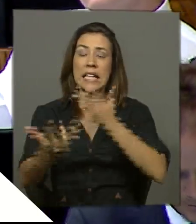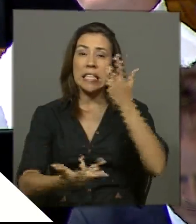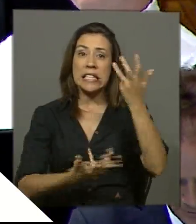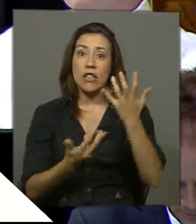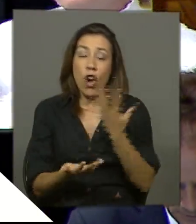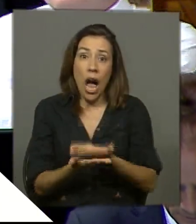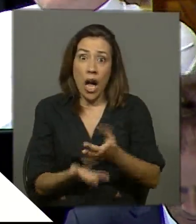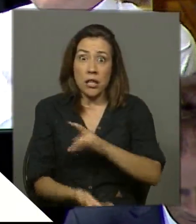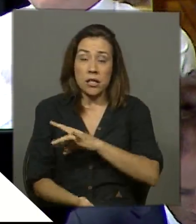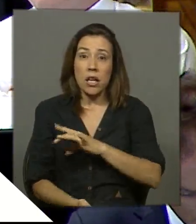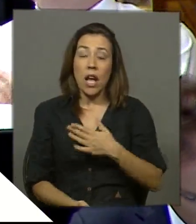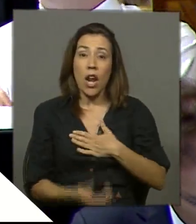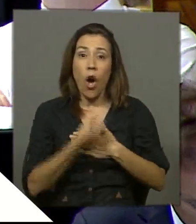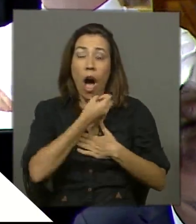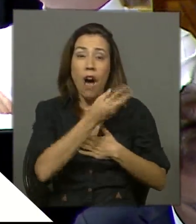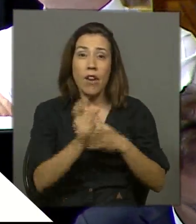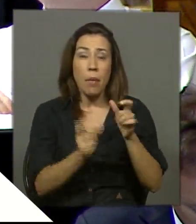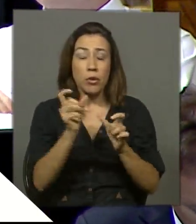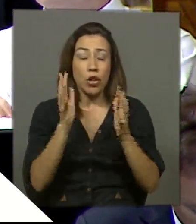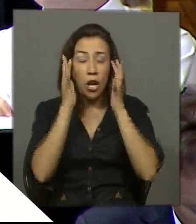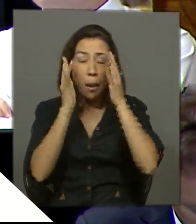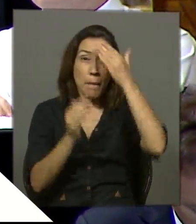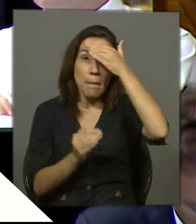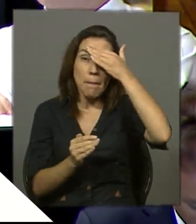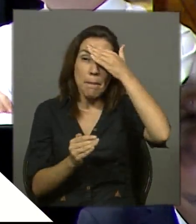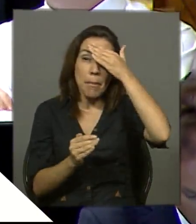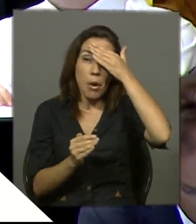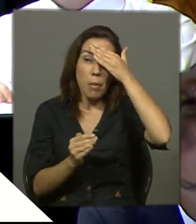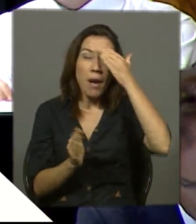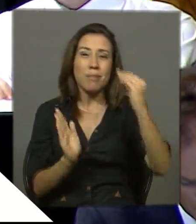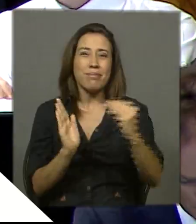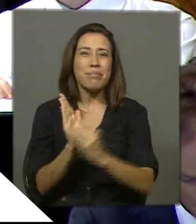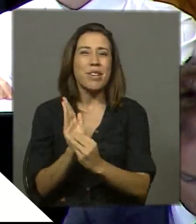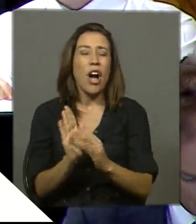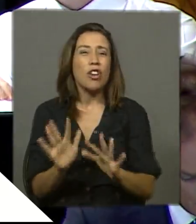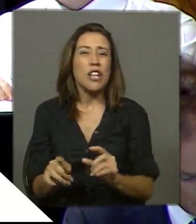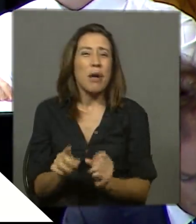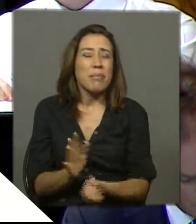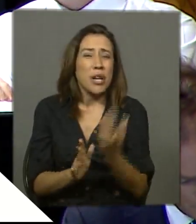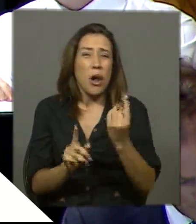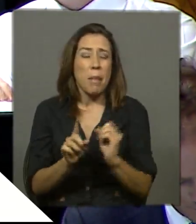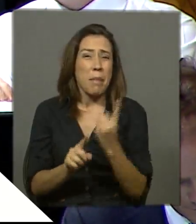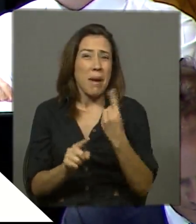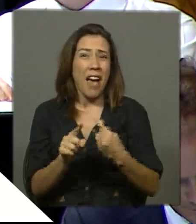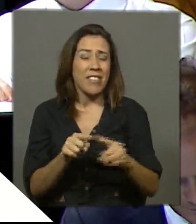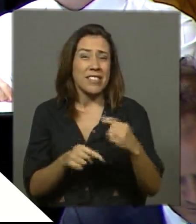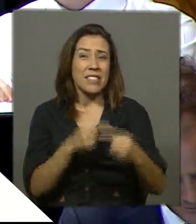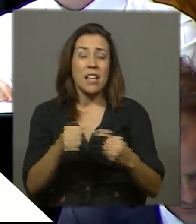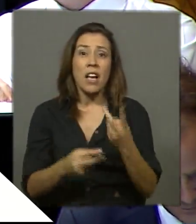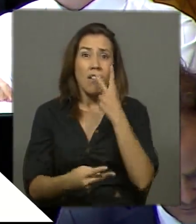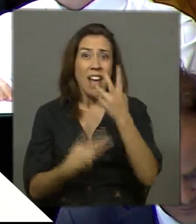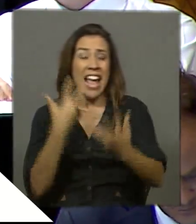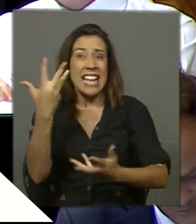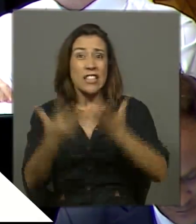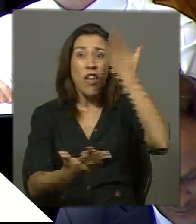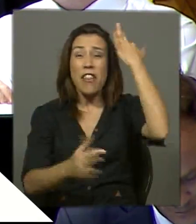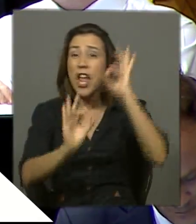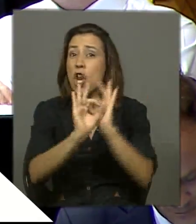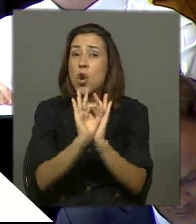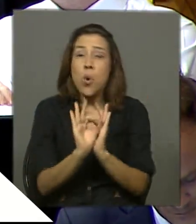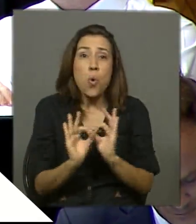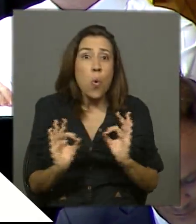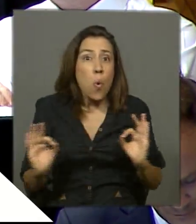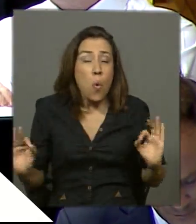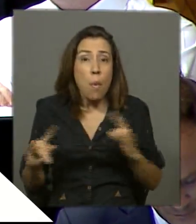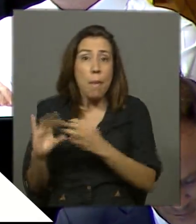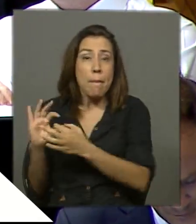azotando decirle a quienes muestran preocupación por los precedentes que lo que hay es que estamos frente a incendios sin precedentes y